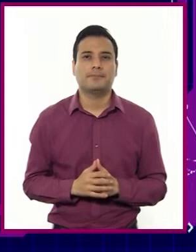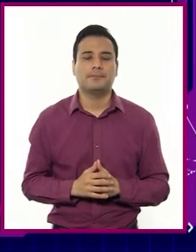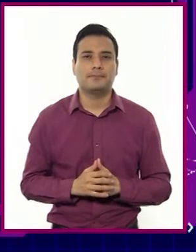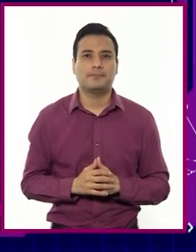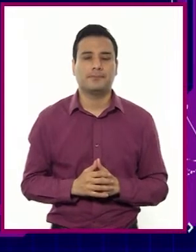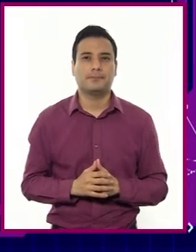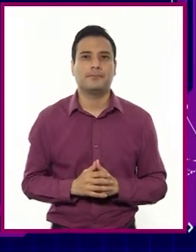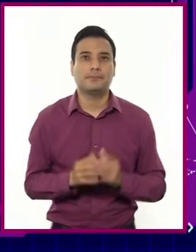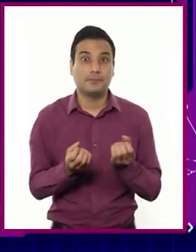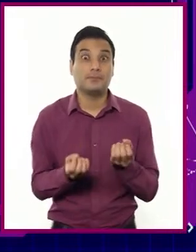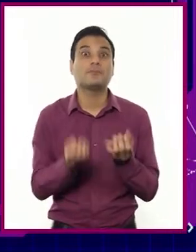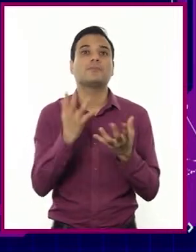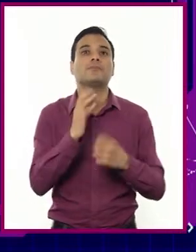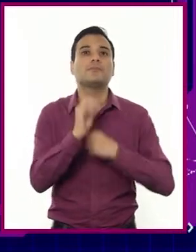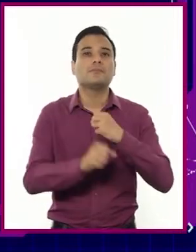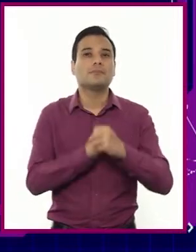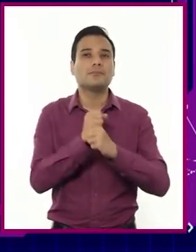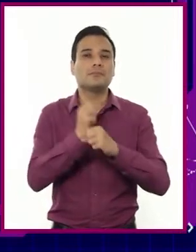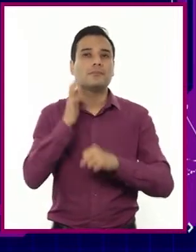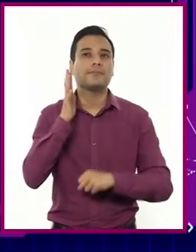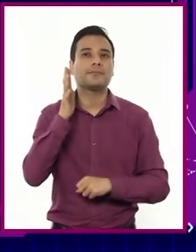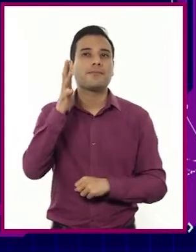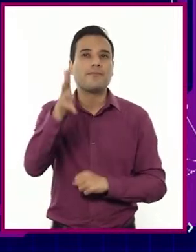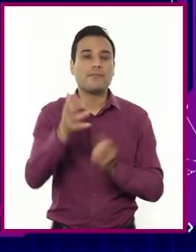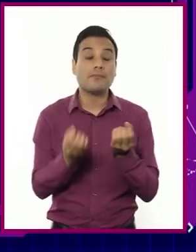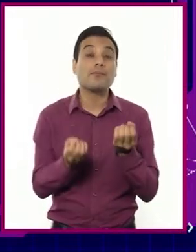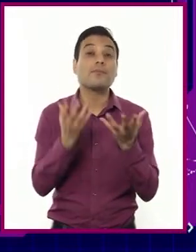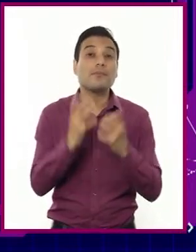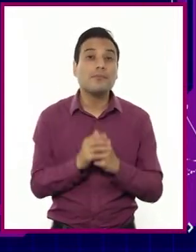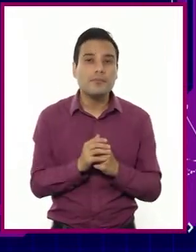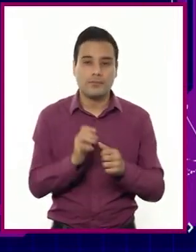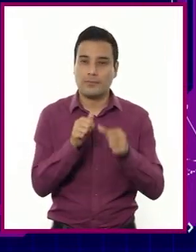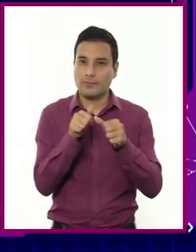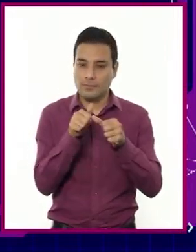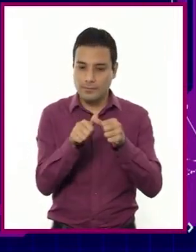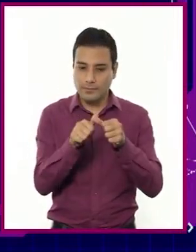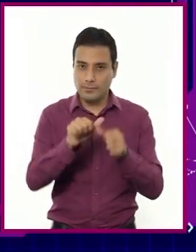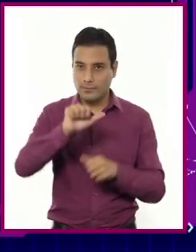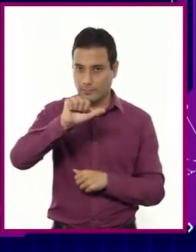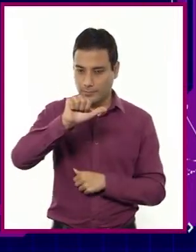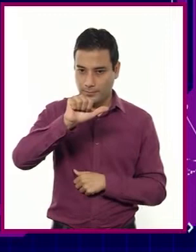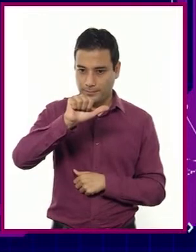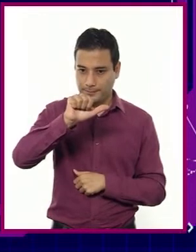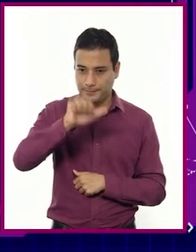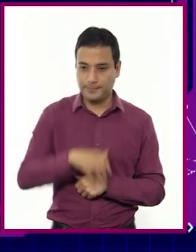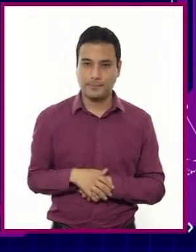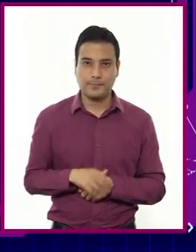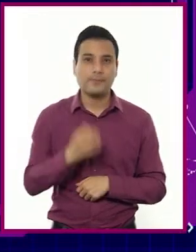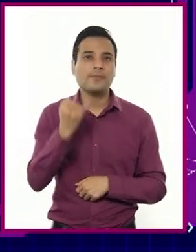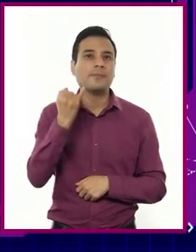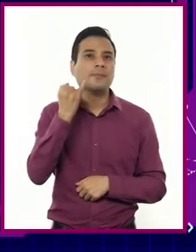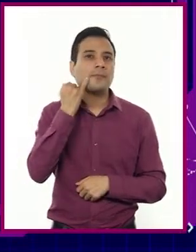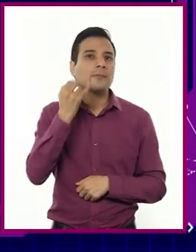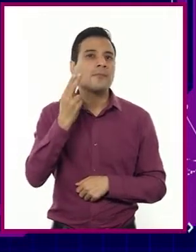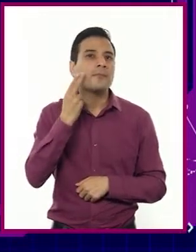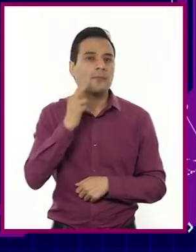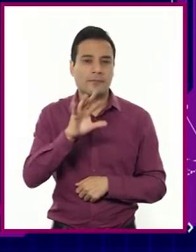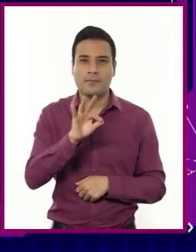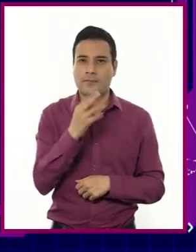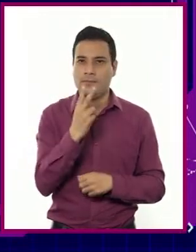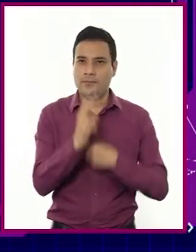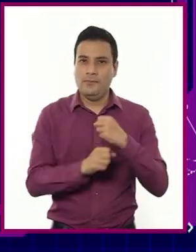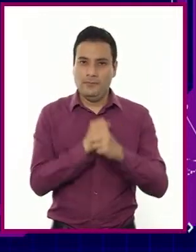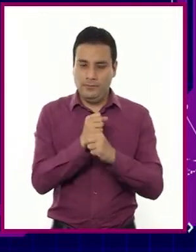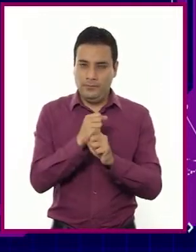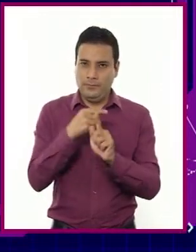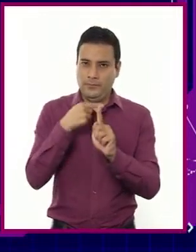que debemos encontrar y lo representamos con la letra A. La edad de Juan, que es 42 más